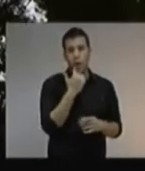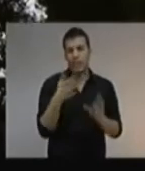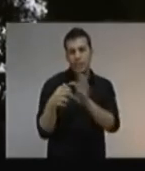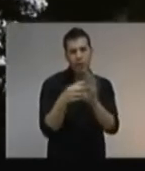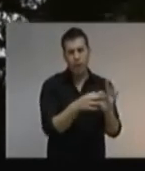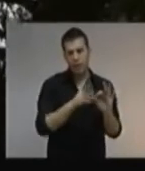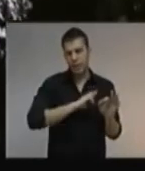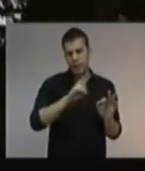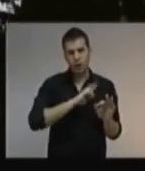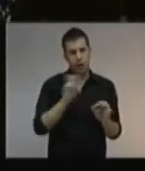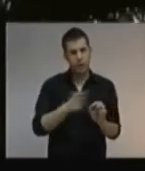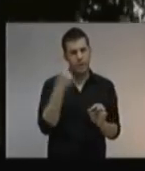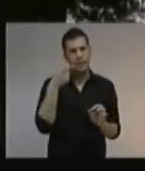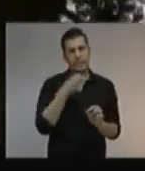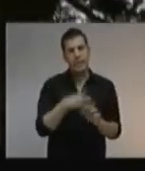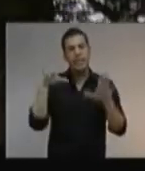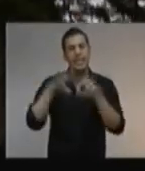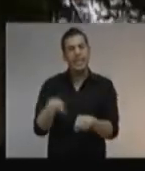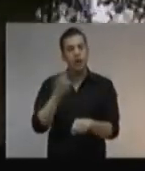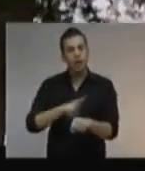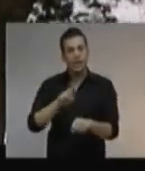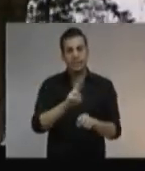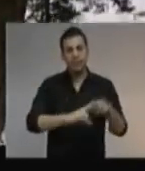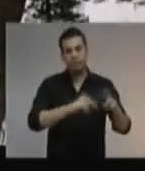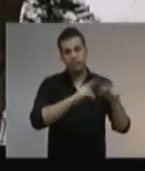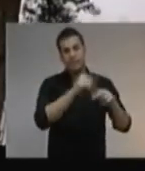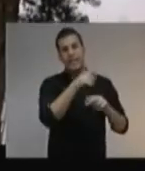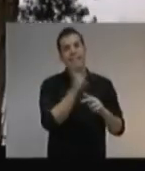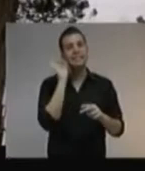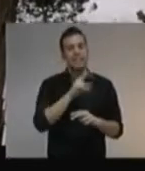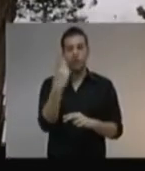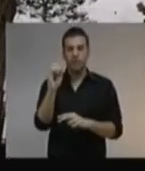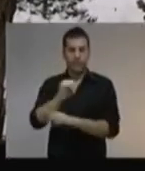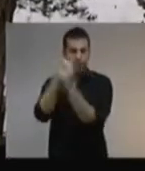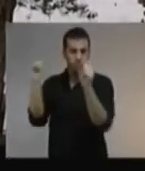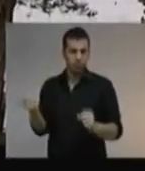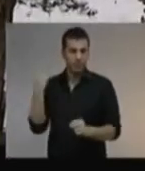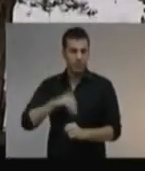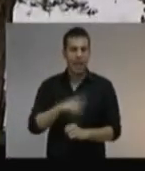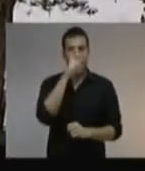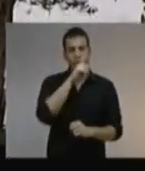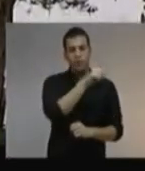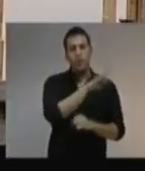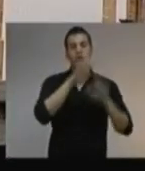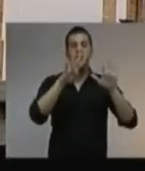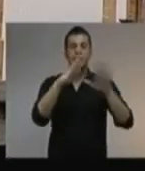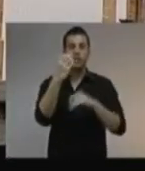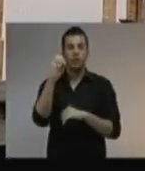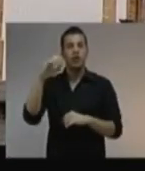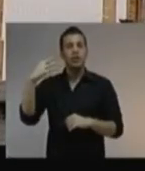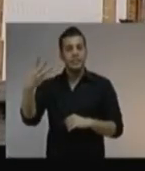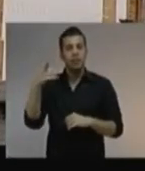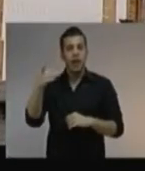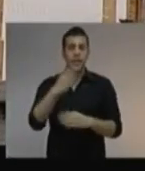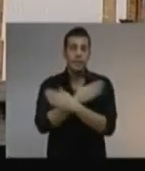Una creencia que nace en la época de la Reconquista y que se consolida durante el siglo XX. En 1905 tiene lugar la coronación de